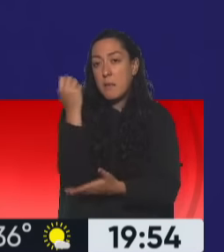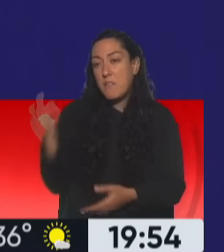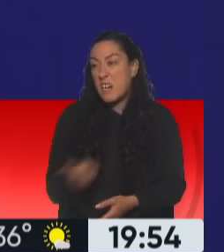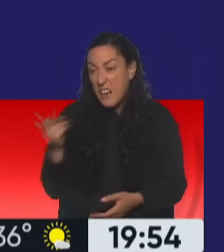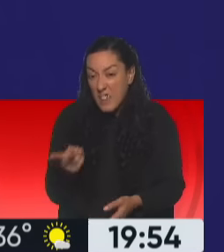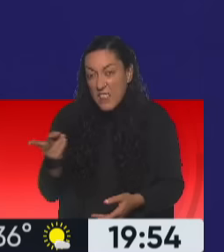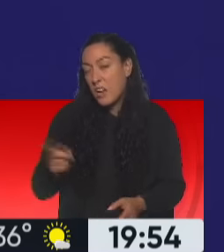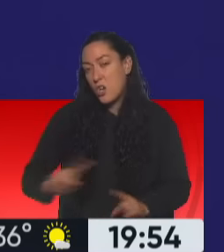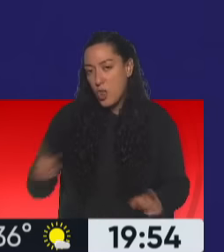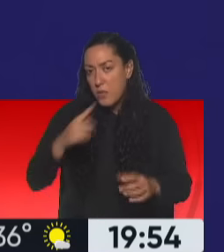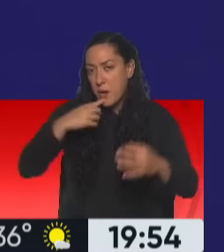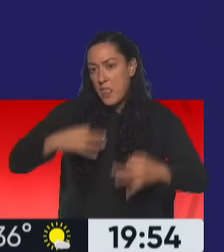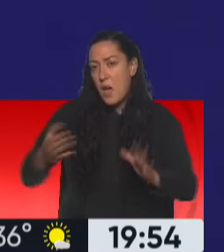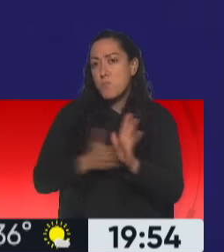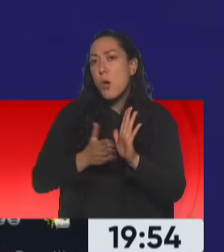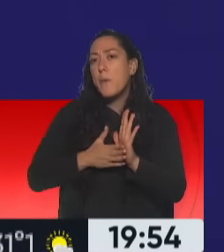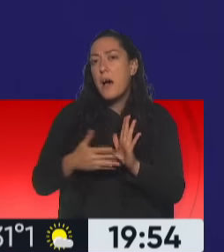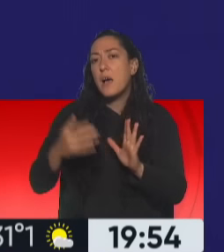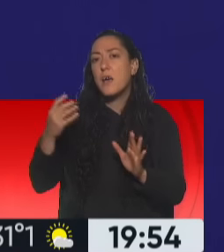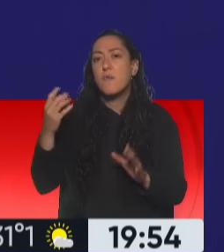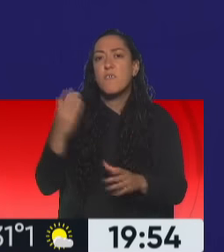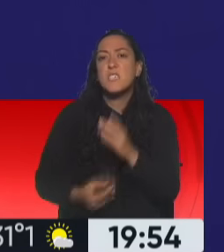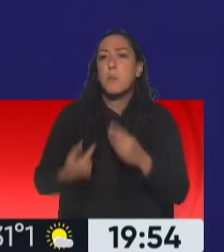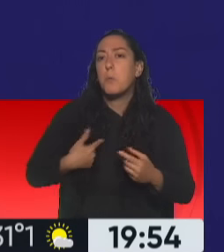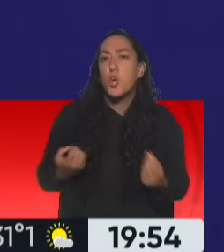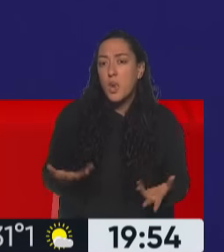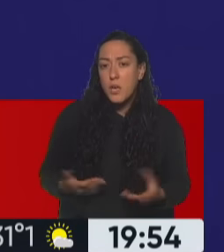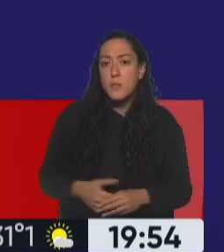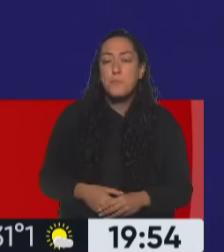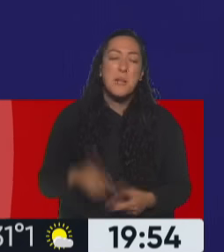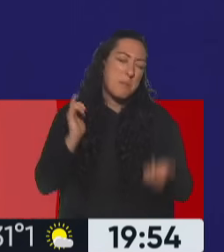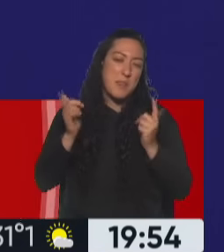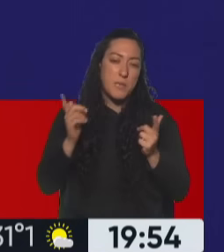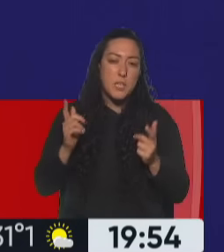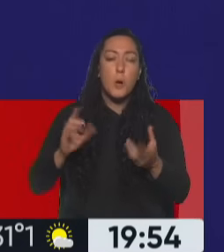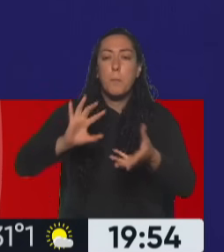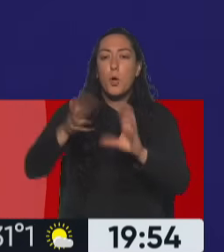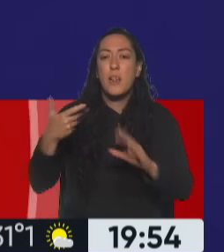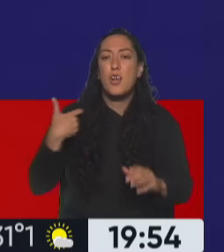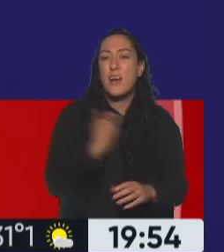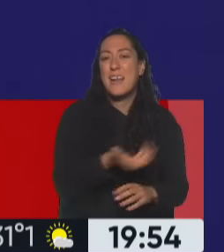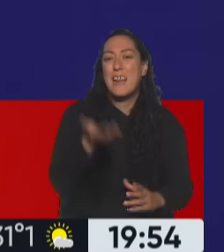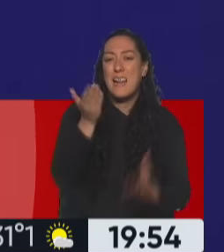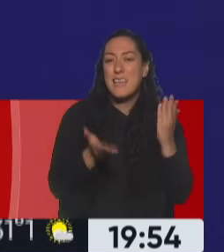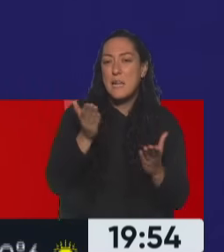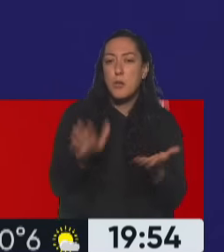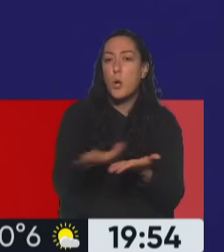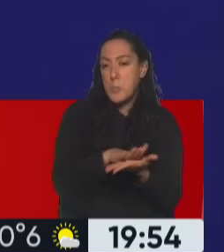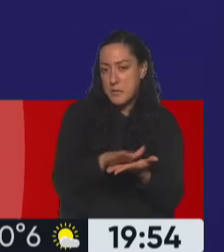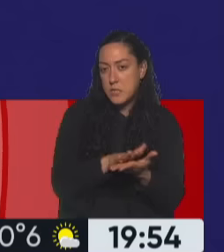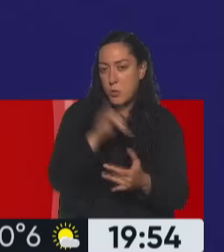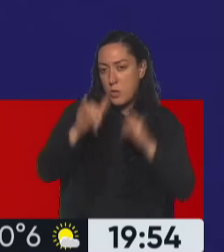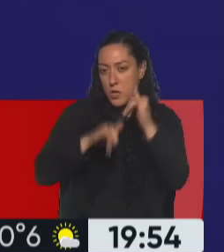cierran. Pero ahora voy a hacerlo más divertido. Voy a hacerlo con un modelo de equilibrio general muy básico,